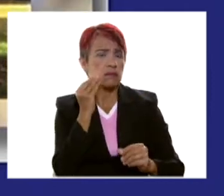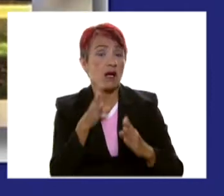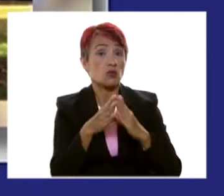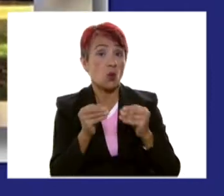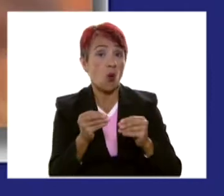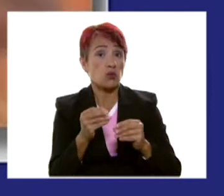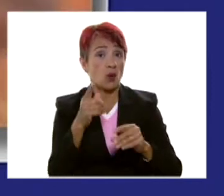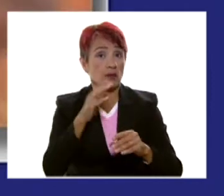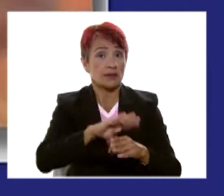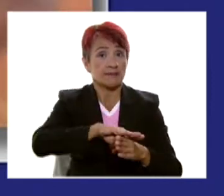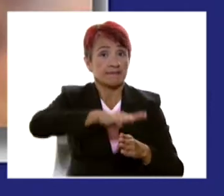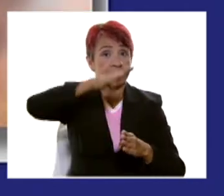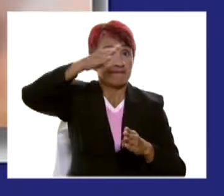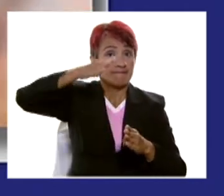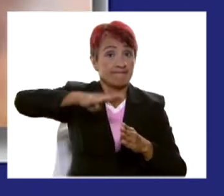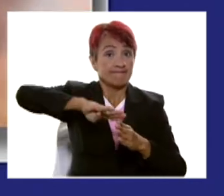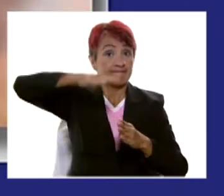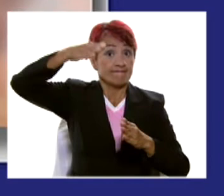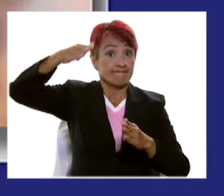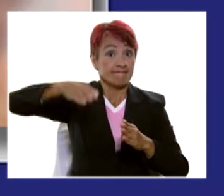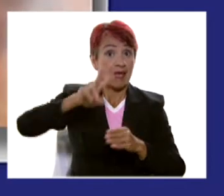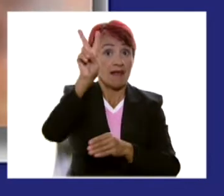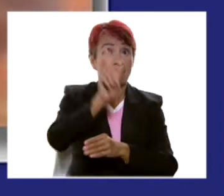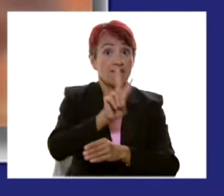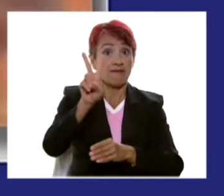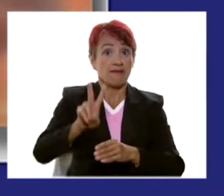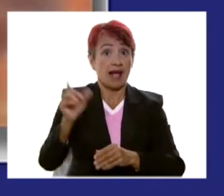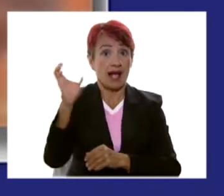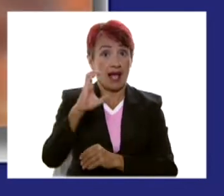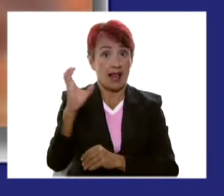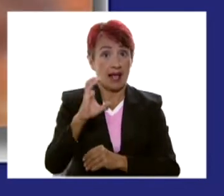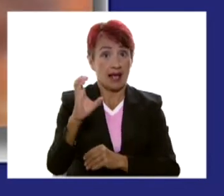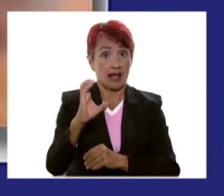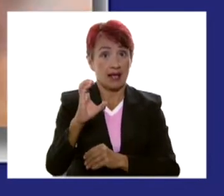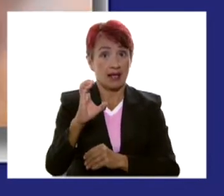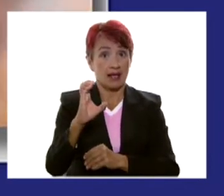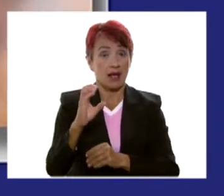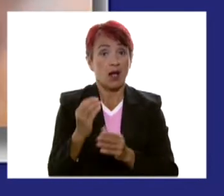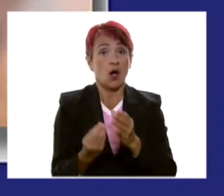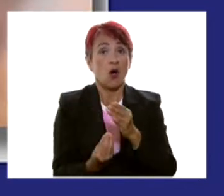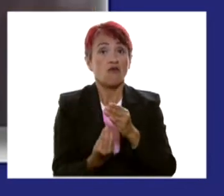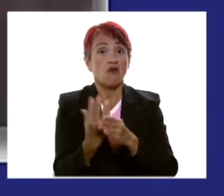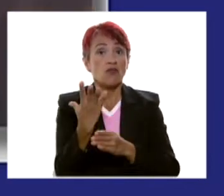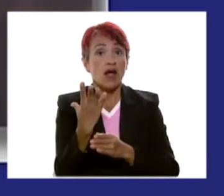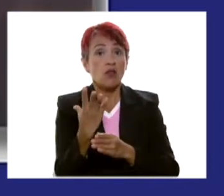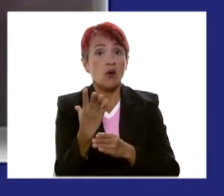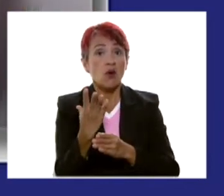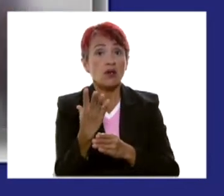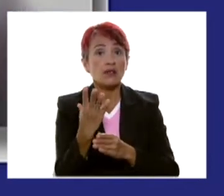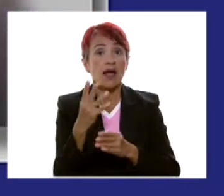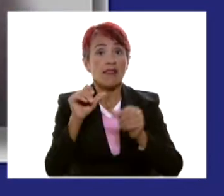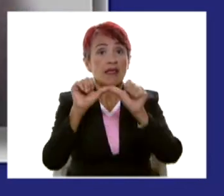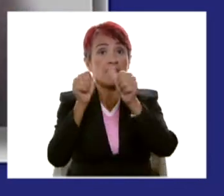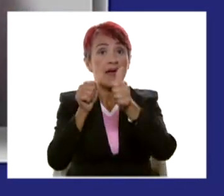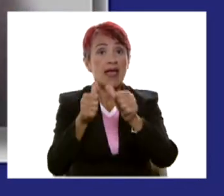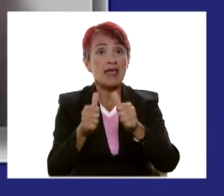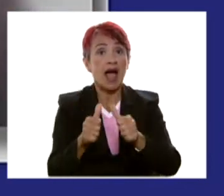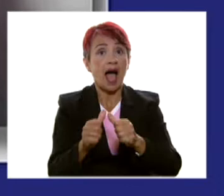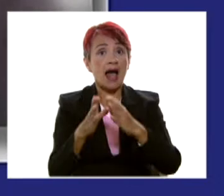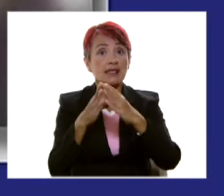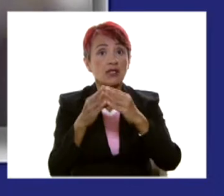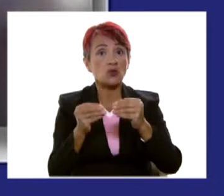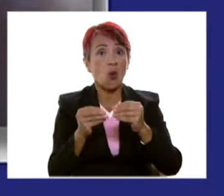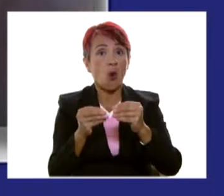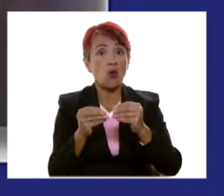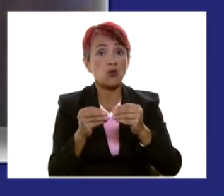el cerro que circunda el Valle de Caracas. Fue miembro fundador del Círculo de Bellas Artes, primer